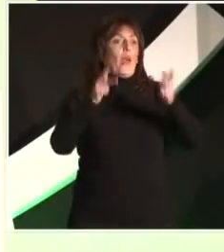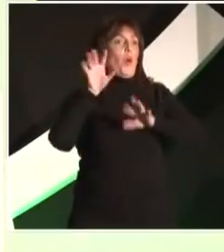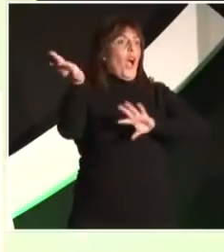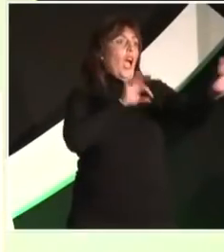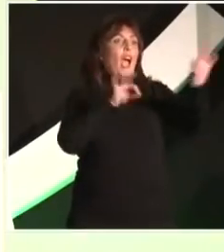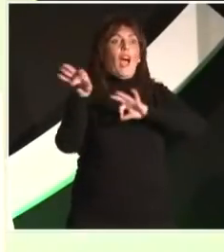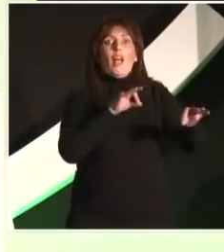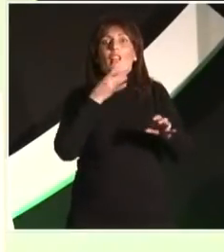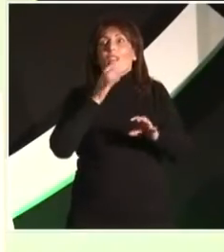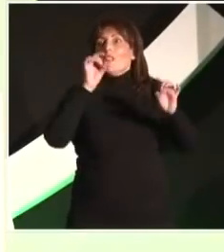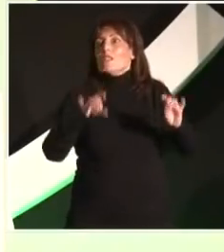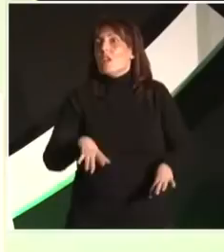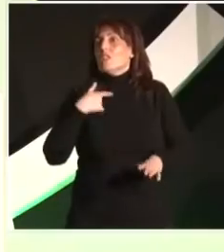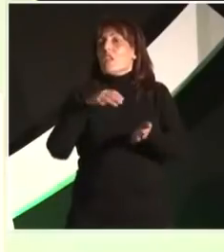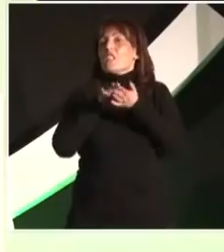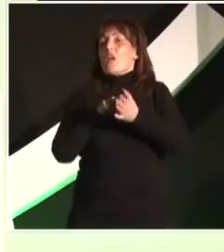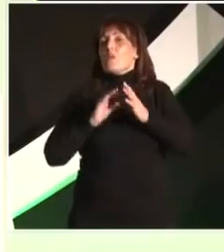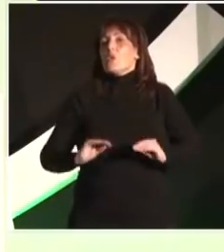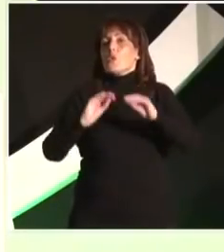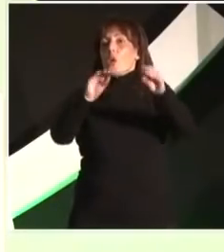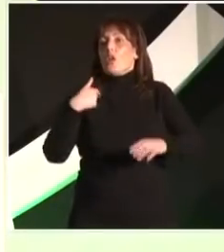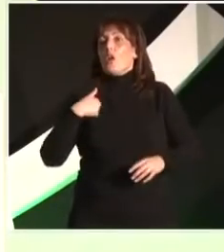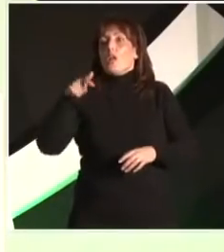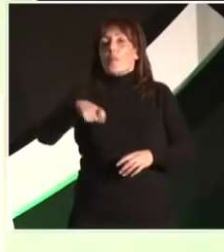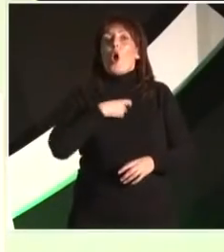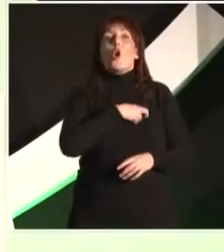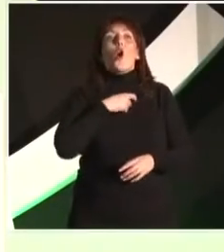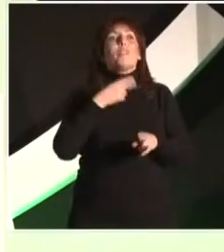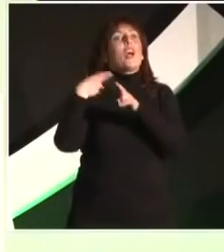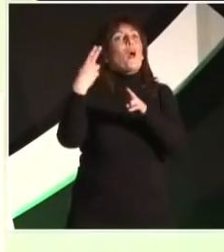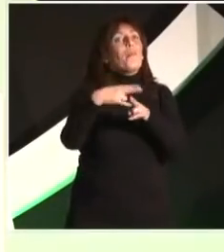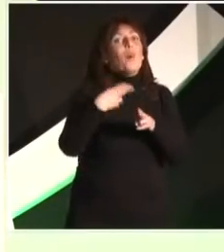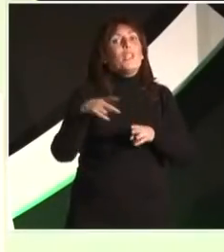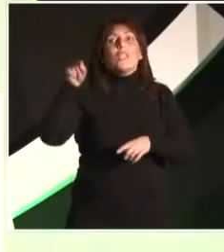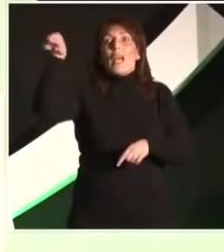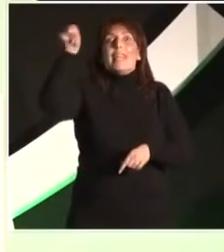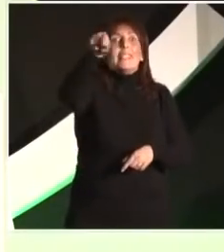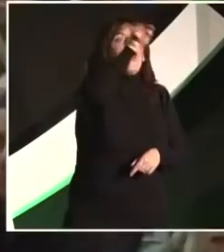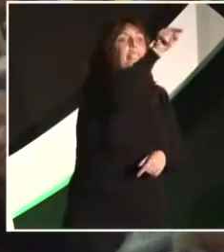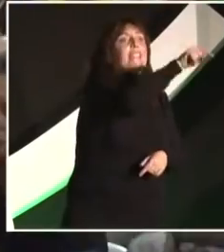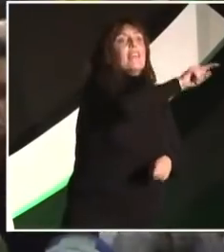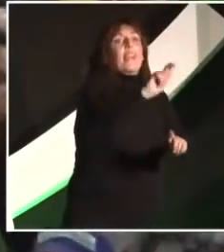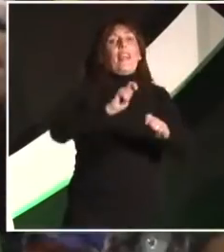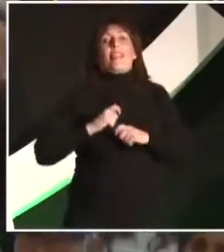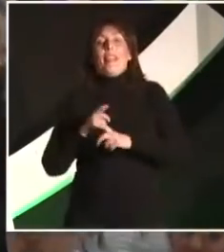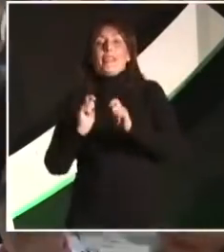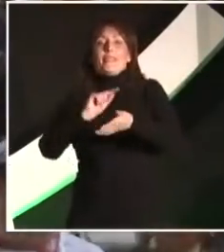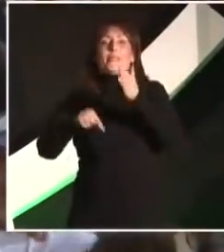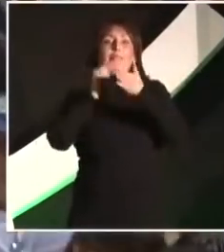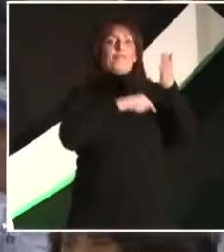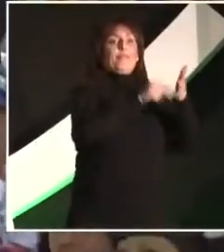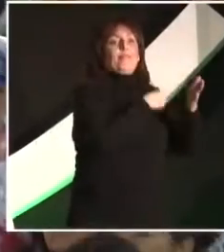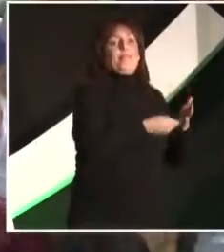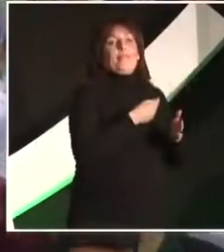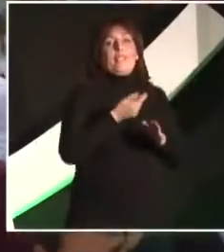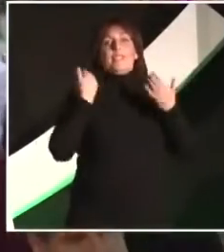elijan quienes dirigen sus servicios, no por comisarios políticos elegidos a dedo que garantizan que se practican los recortes.